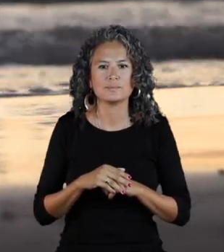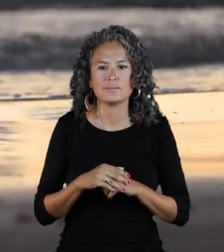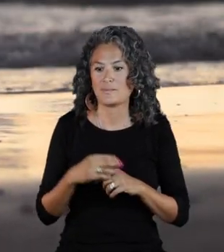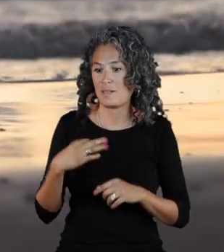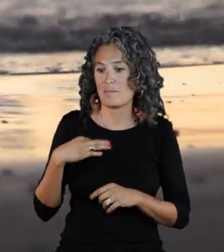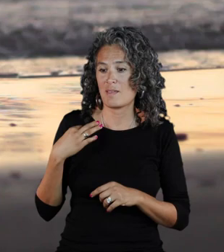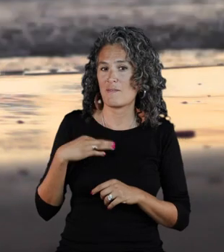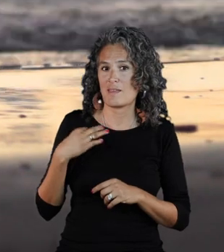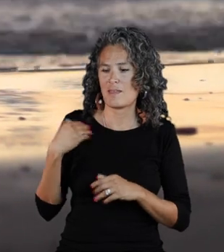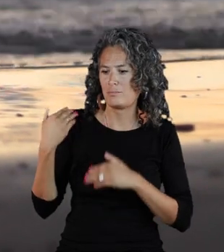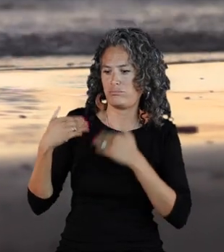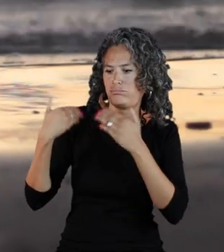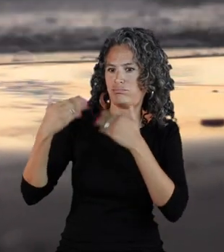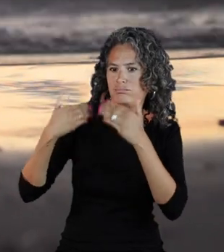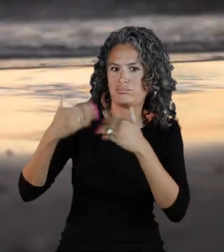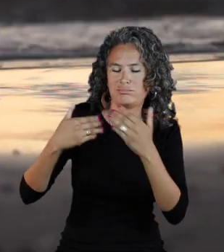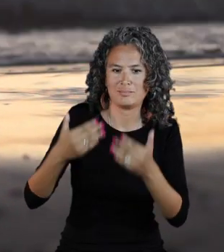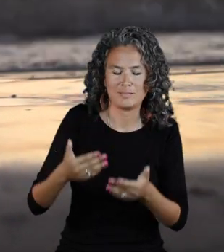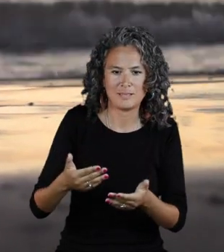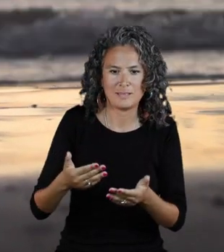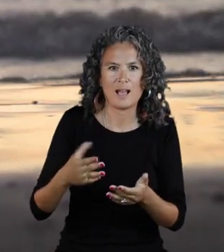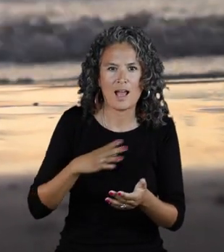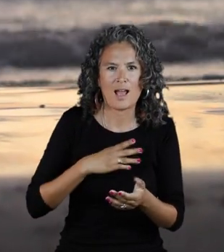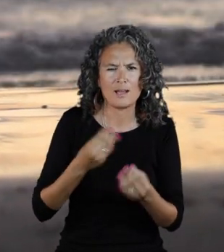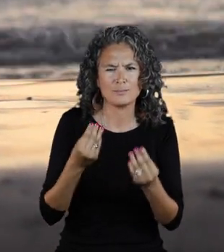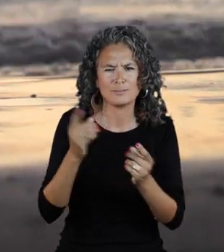Y en el recorrido de mi vida sí que hubo.